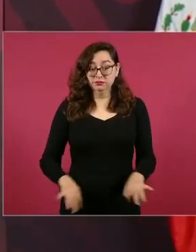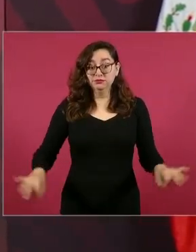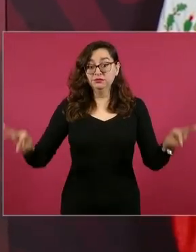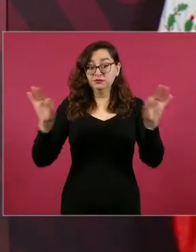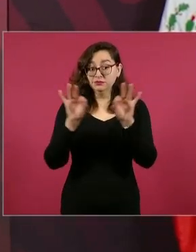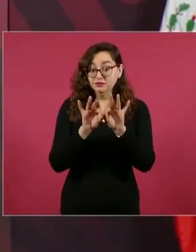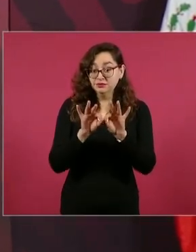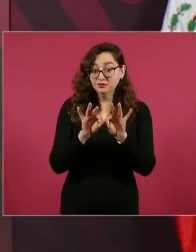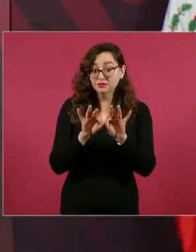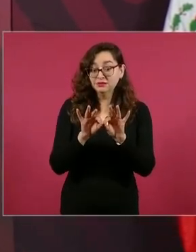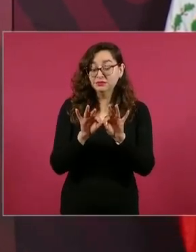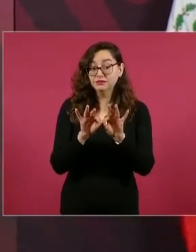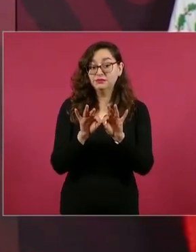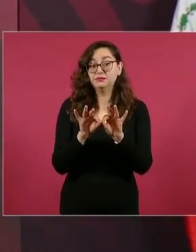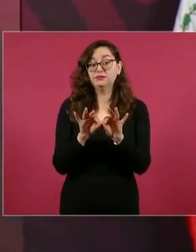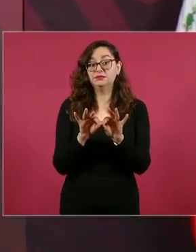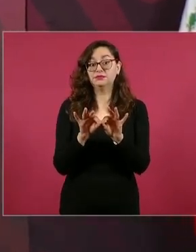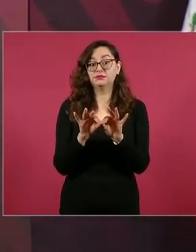que